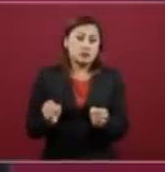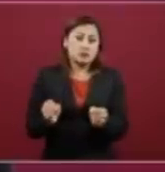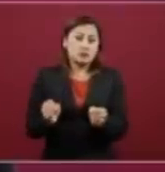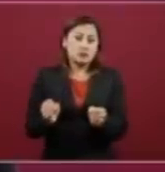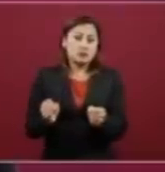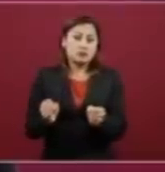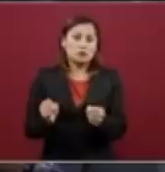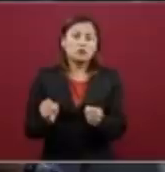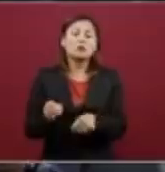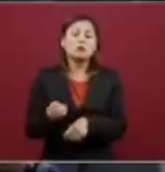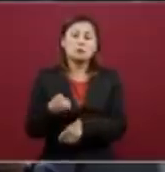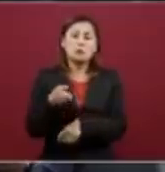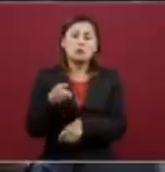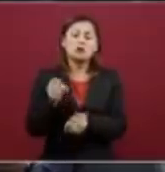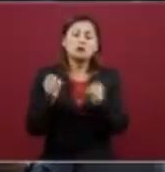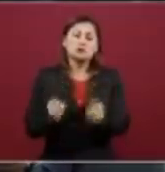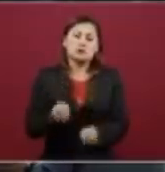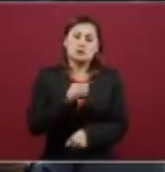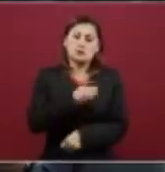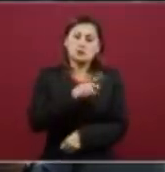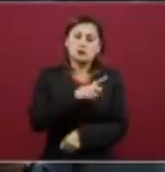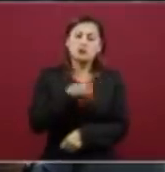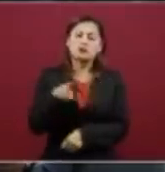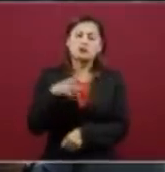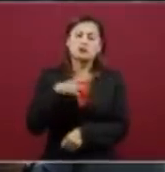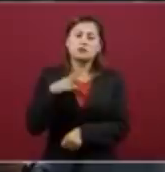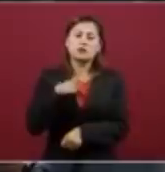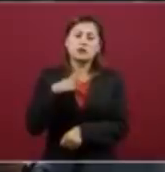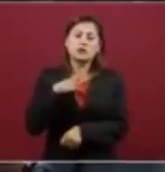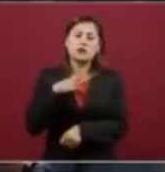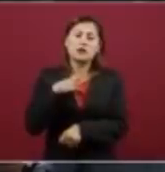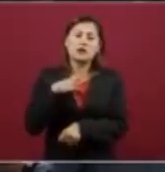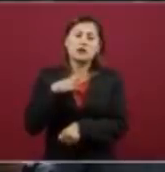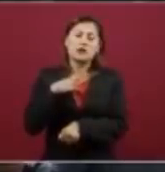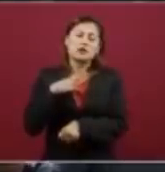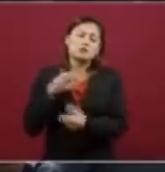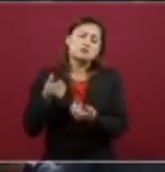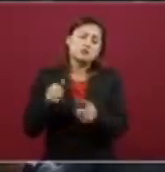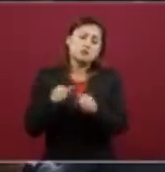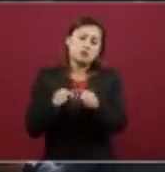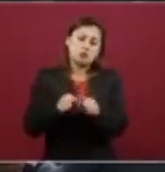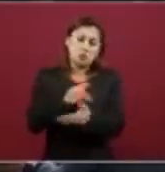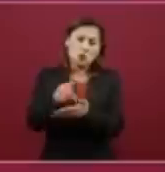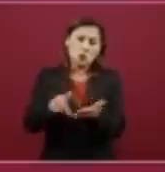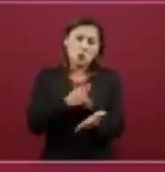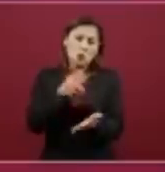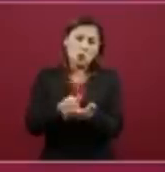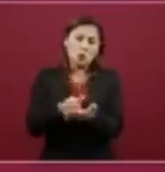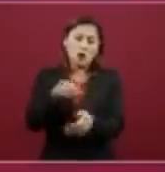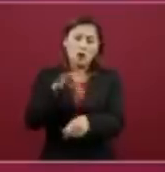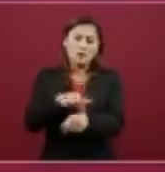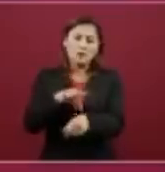unas unidades médicas que se crearon hace 40 años, que fueron del